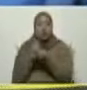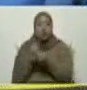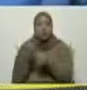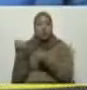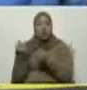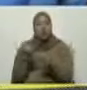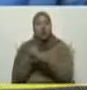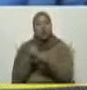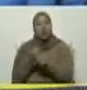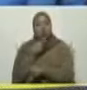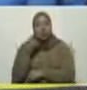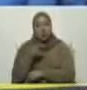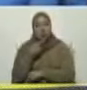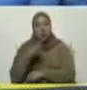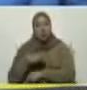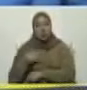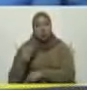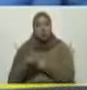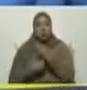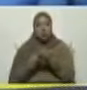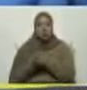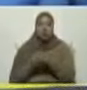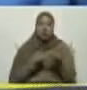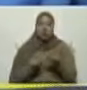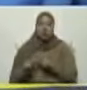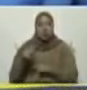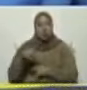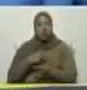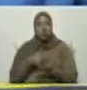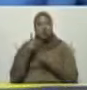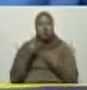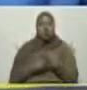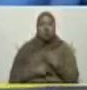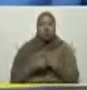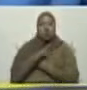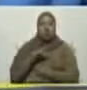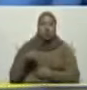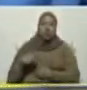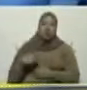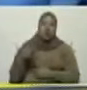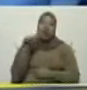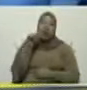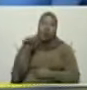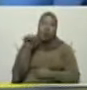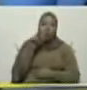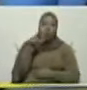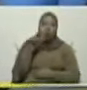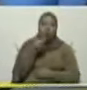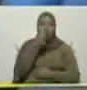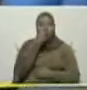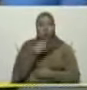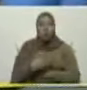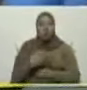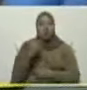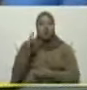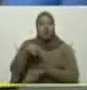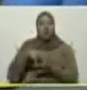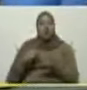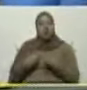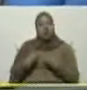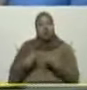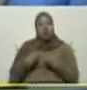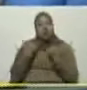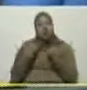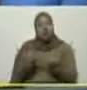andine fomento pudiera terminar esta planta el agua de calidad a los carños porque en ese